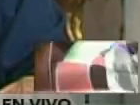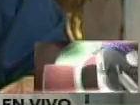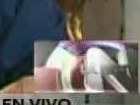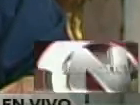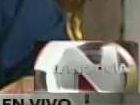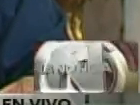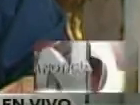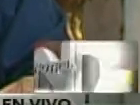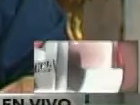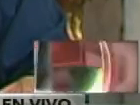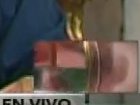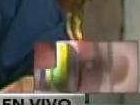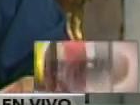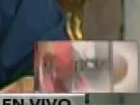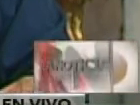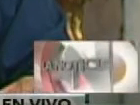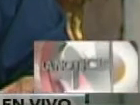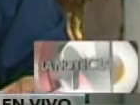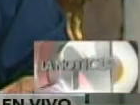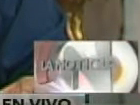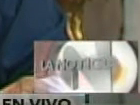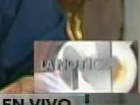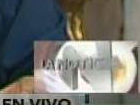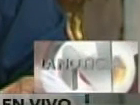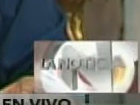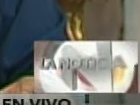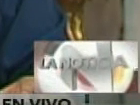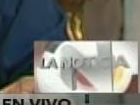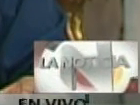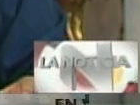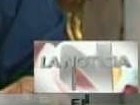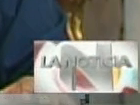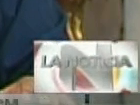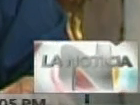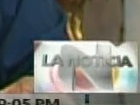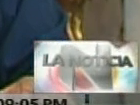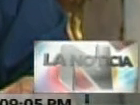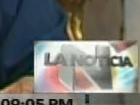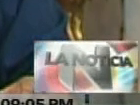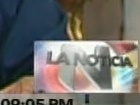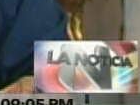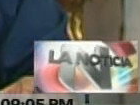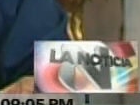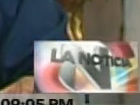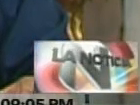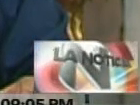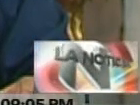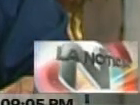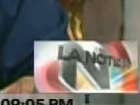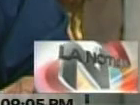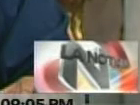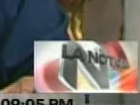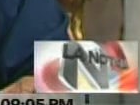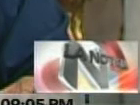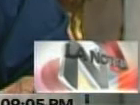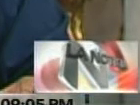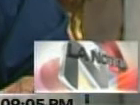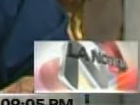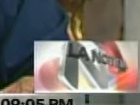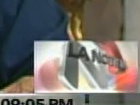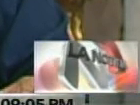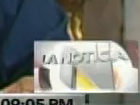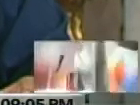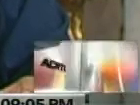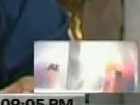encuentro articulador y productivo de la agricultura urbana. Se estrena